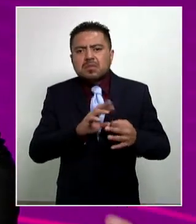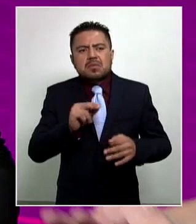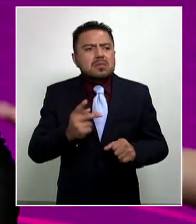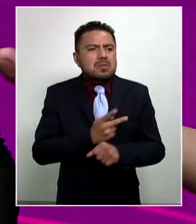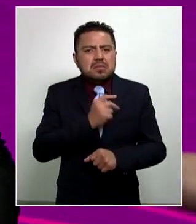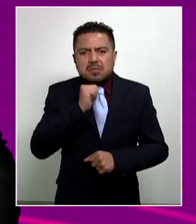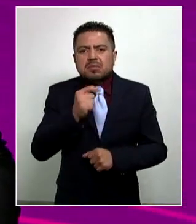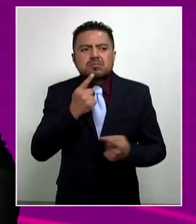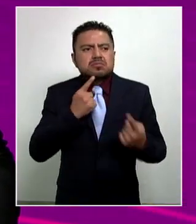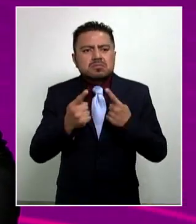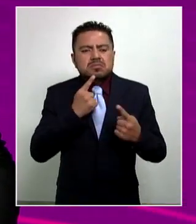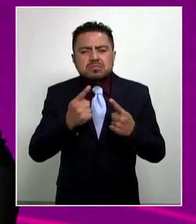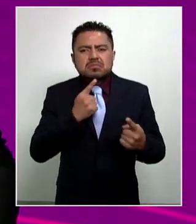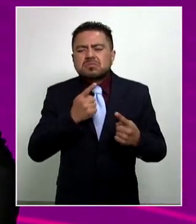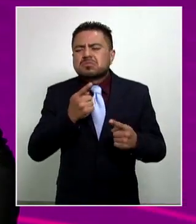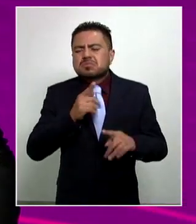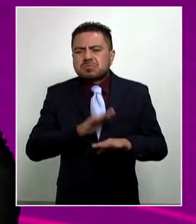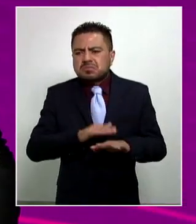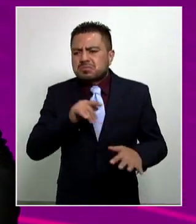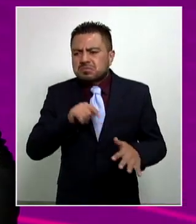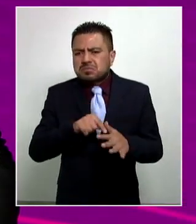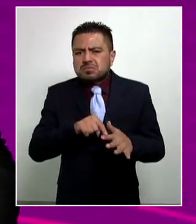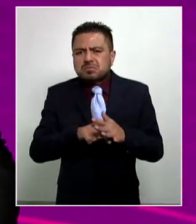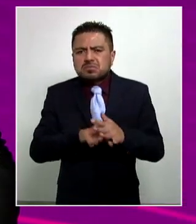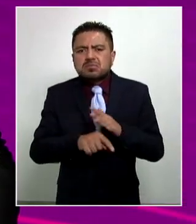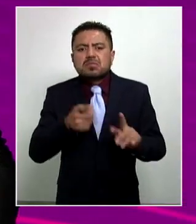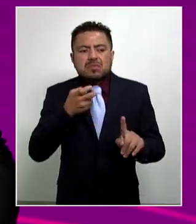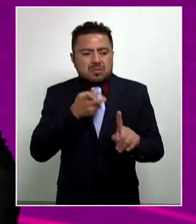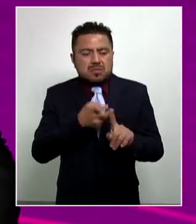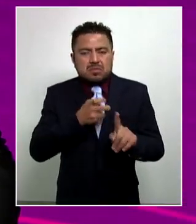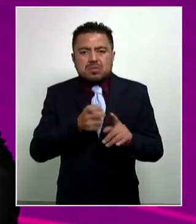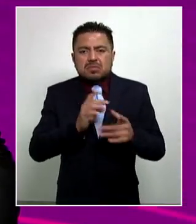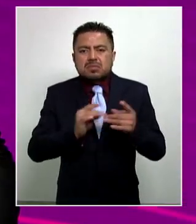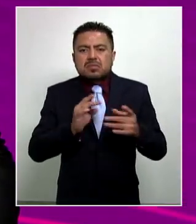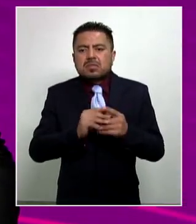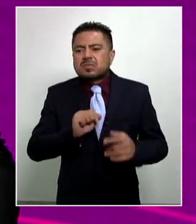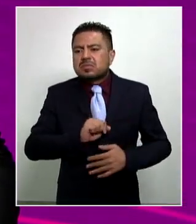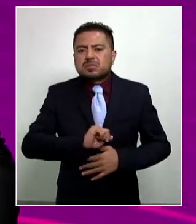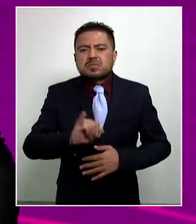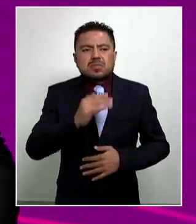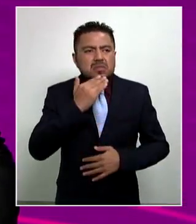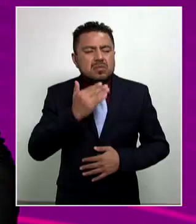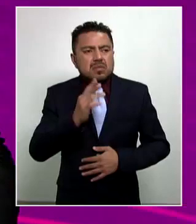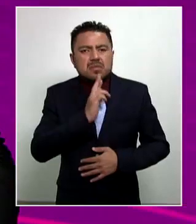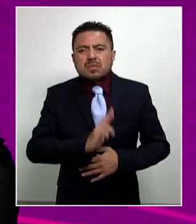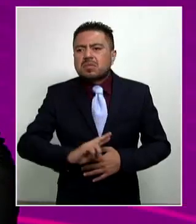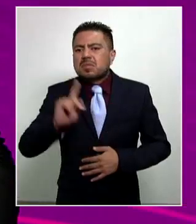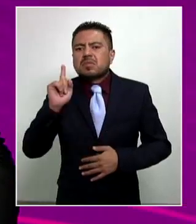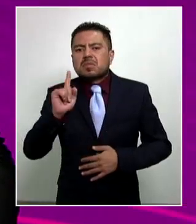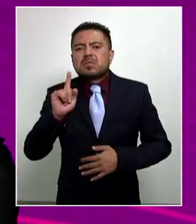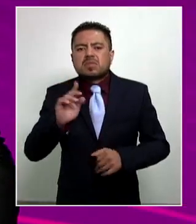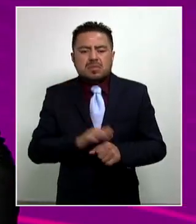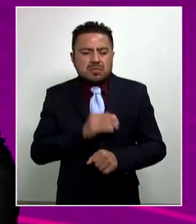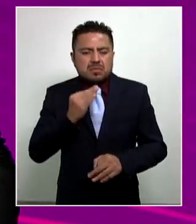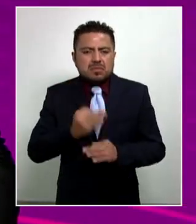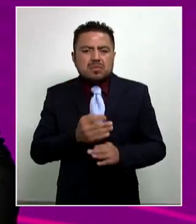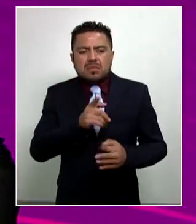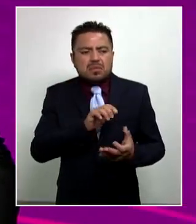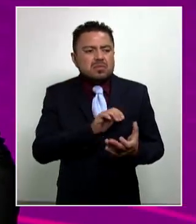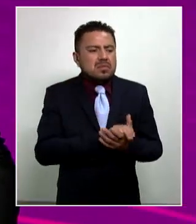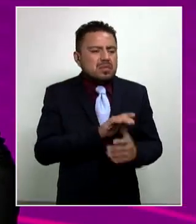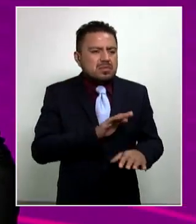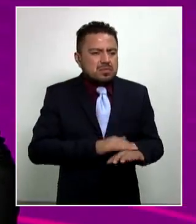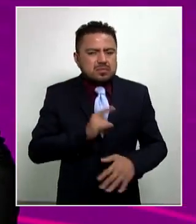hemos conversado mucho, Gina. Es decir, ay, sí, qué bueno que vas a mejorar la raza porque te casaste con un señor